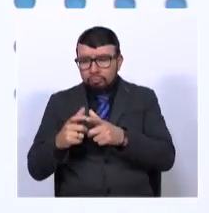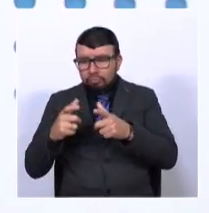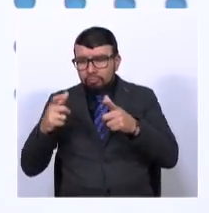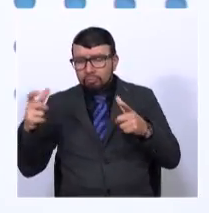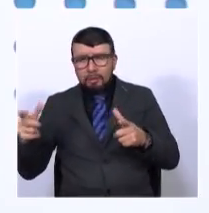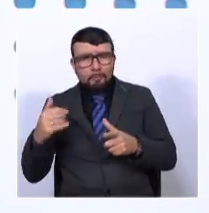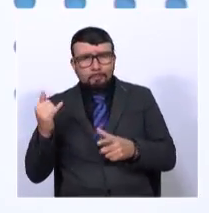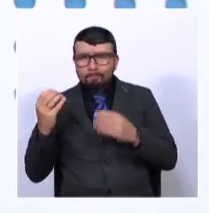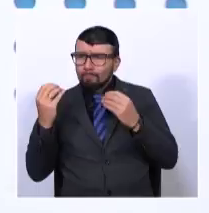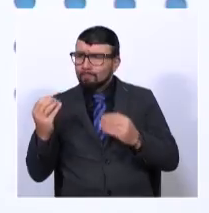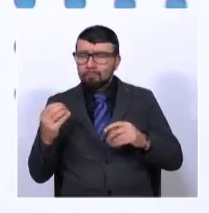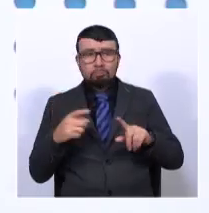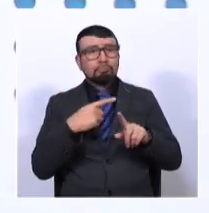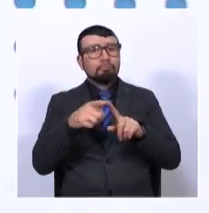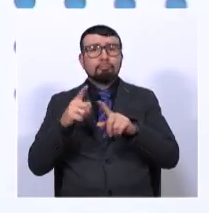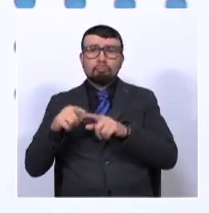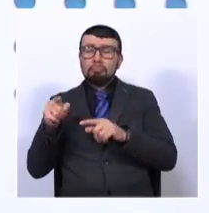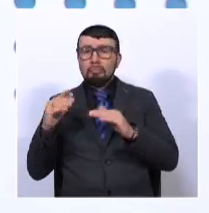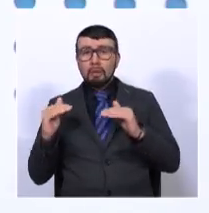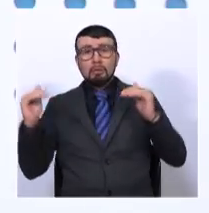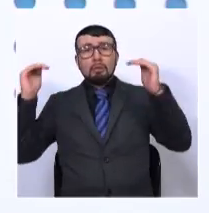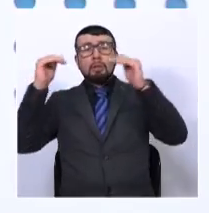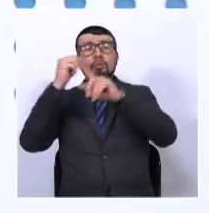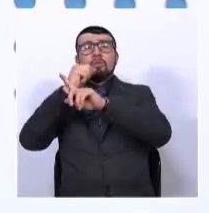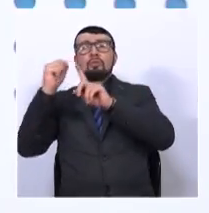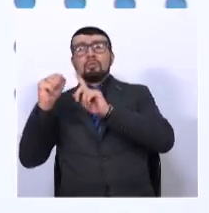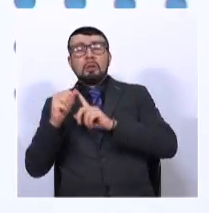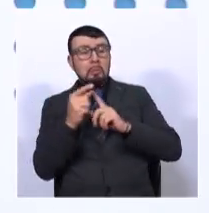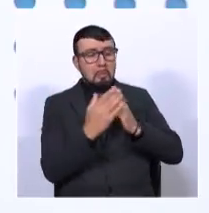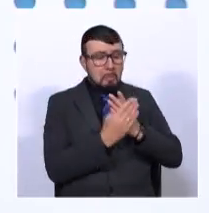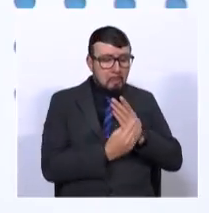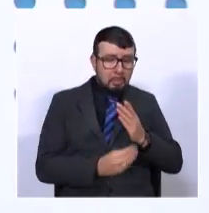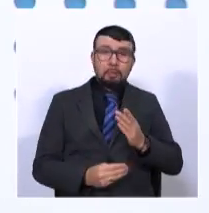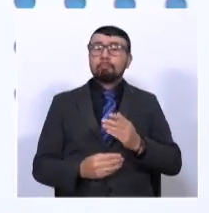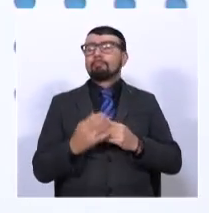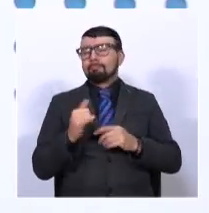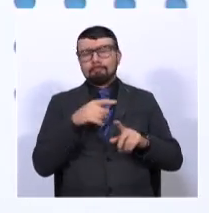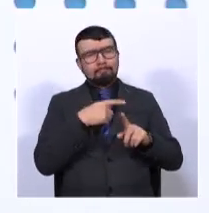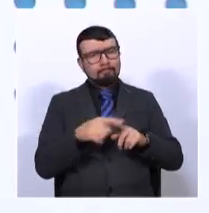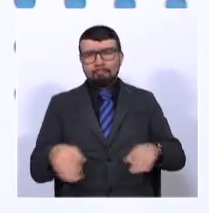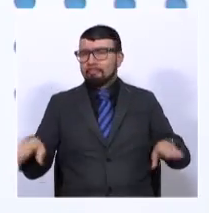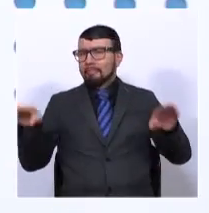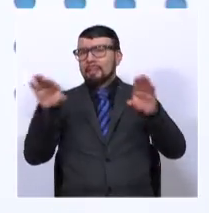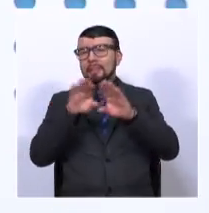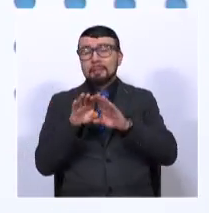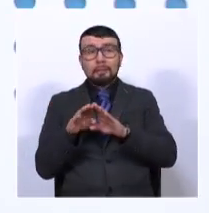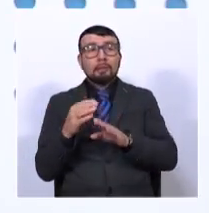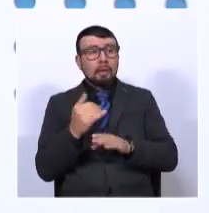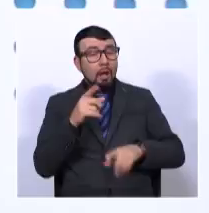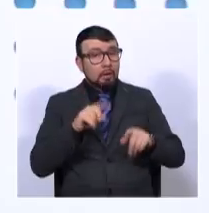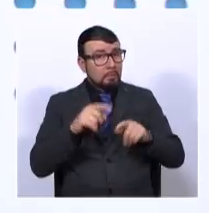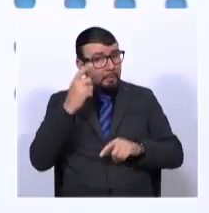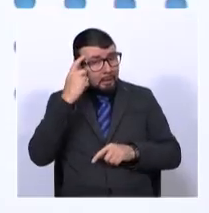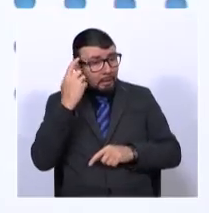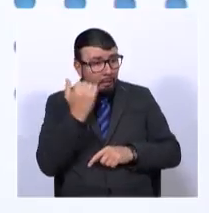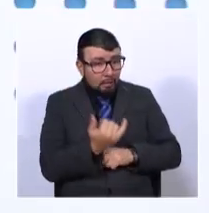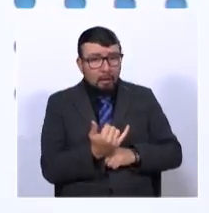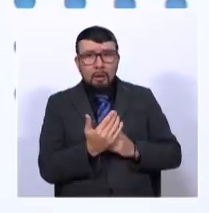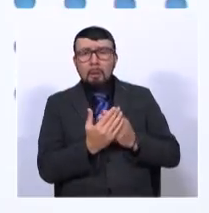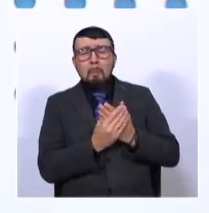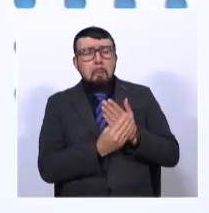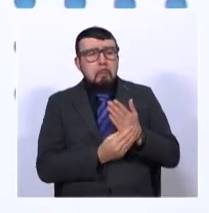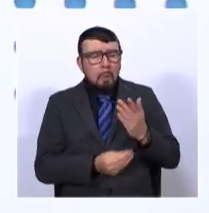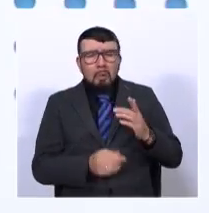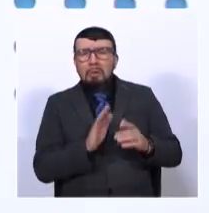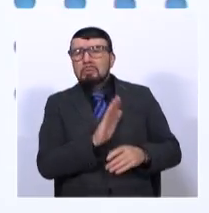en todos los niveles sociales. Antes se pensaba que era de niveles bajos, de pobreza, de personas inmunosuprimidas, pero en este